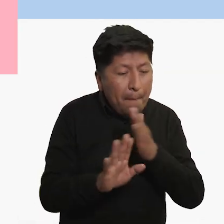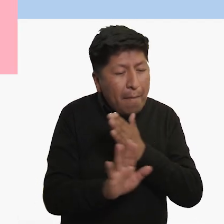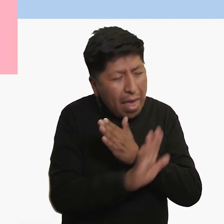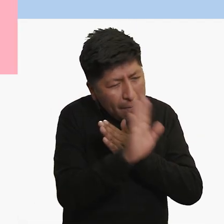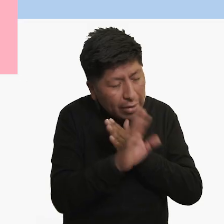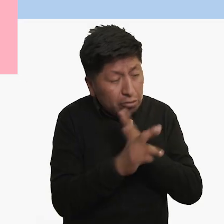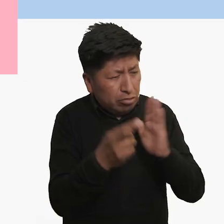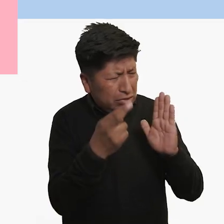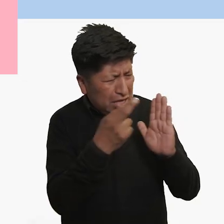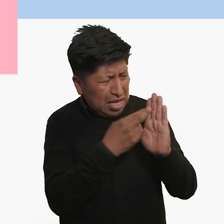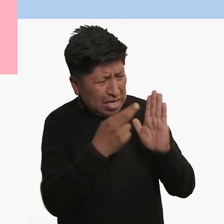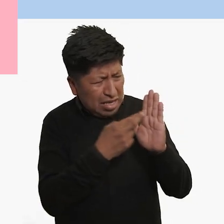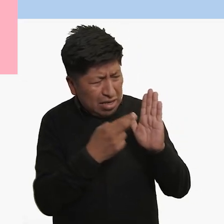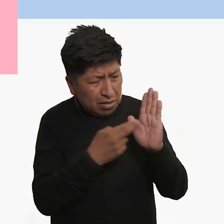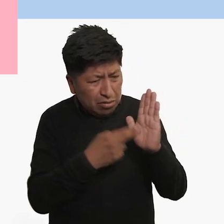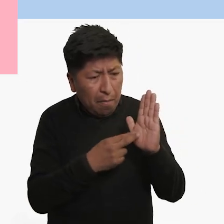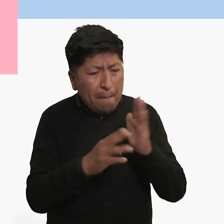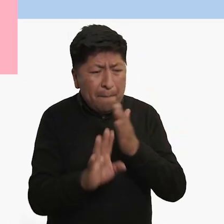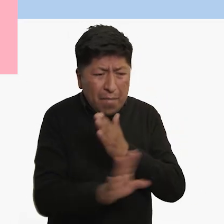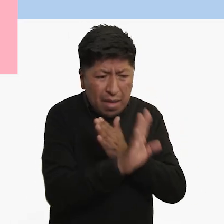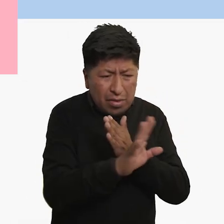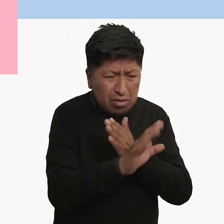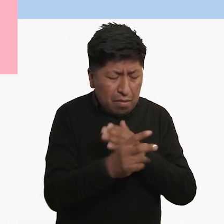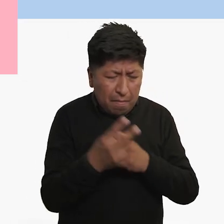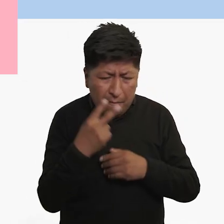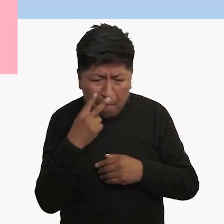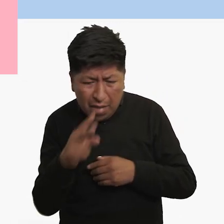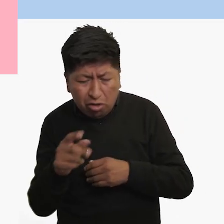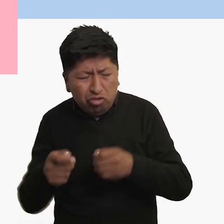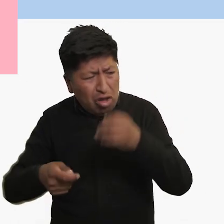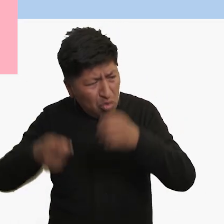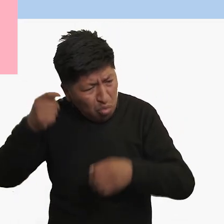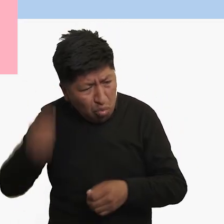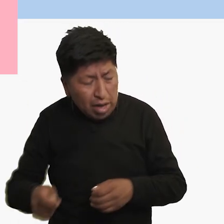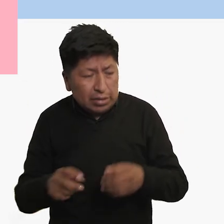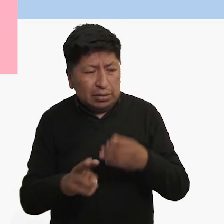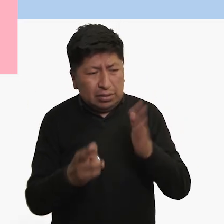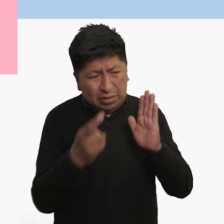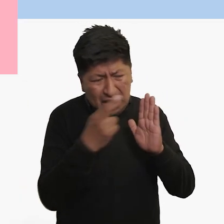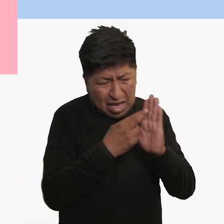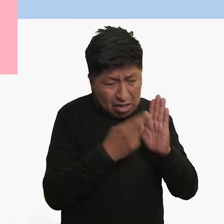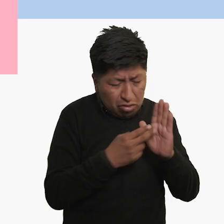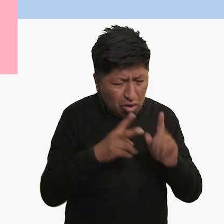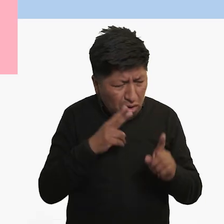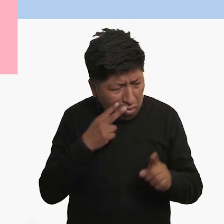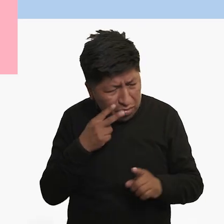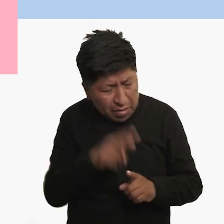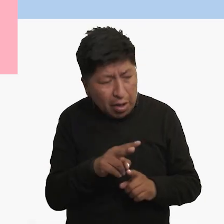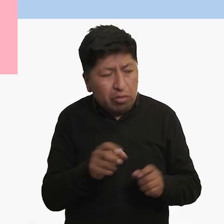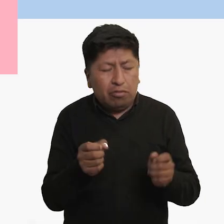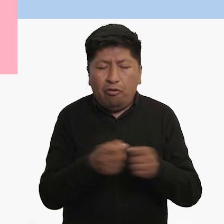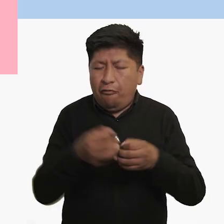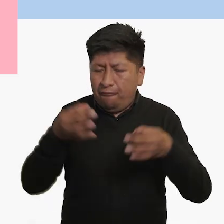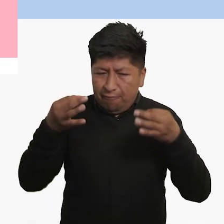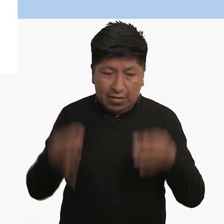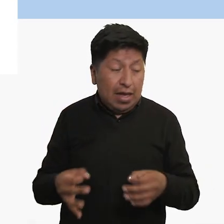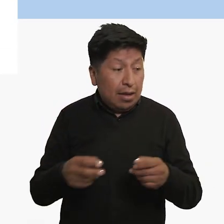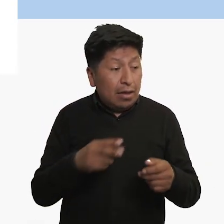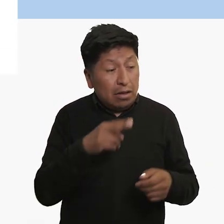observado preventivo, registro de rótulo observado preventivo medida cautelar y registro del rótulo observado